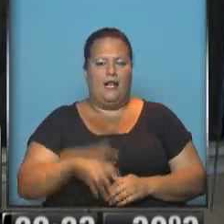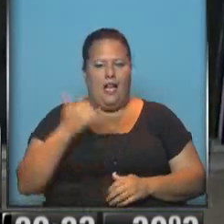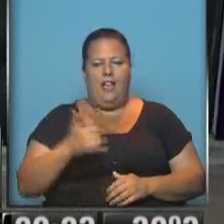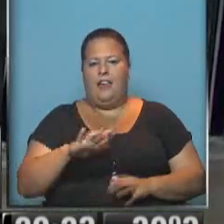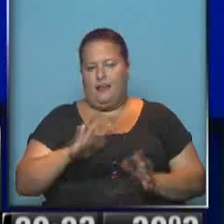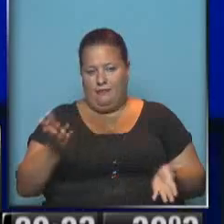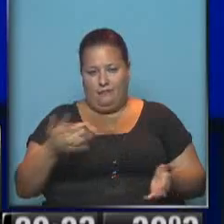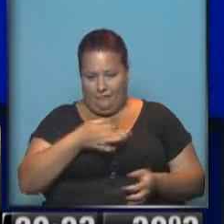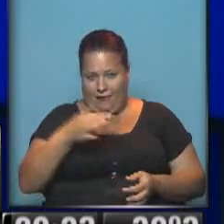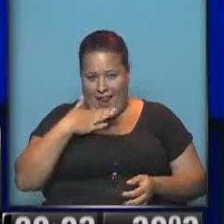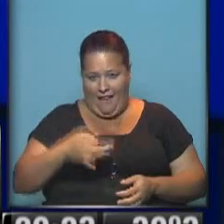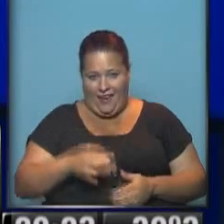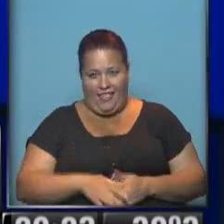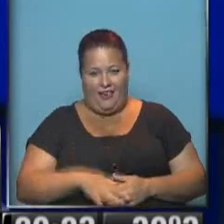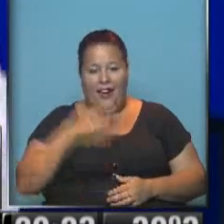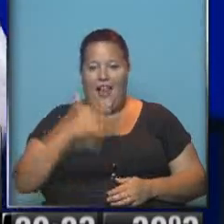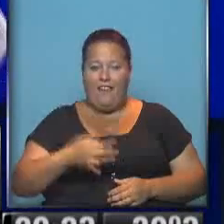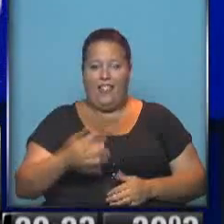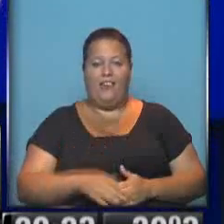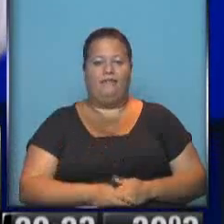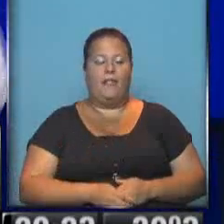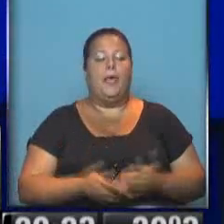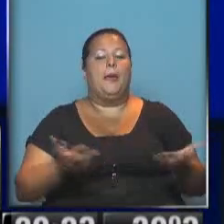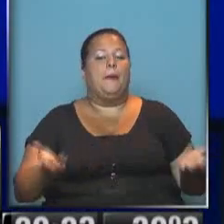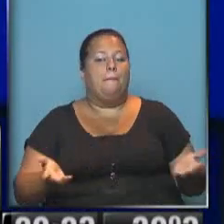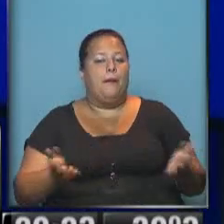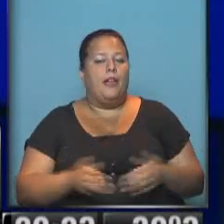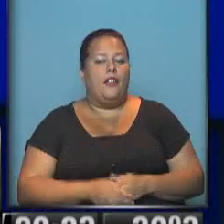Nada más lejos de la verdad, ¿no? Nada más lejos de la verdad. Sí. Pero